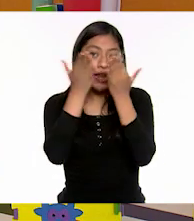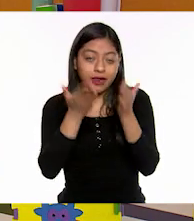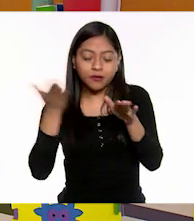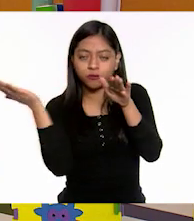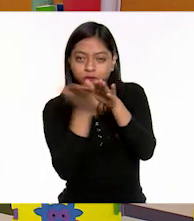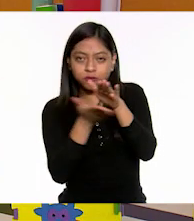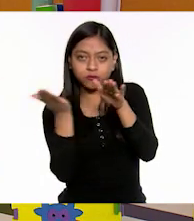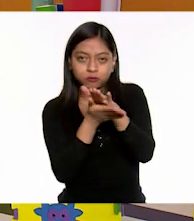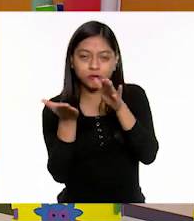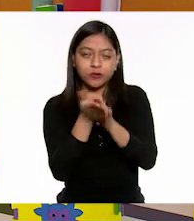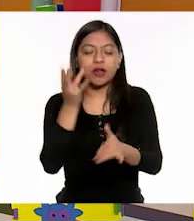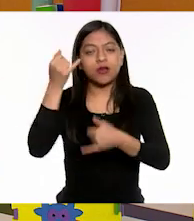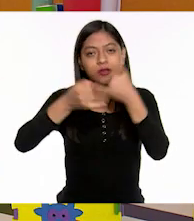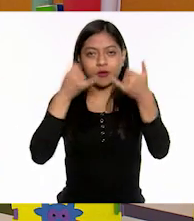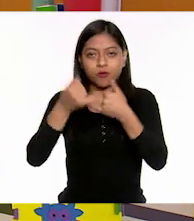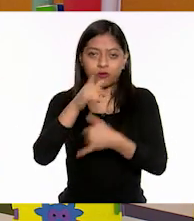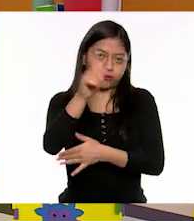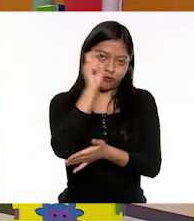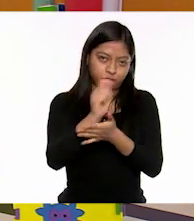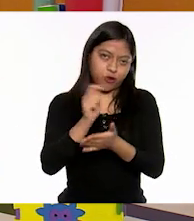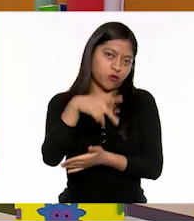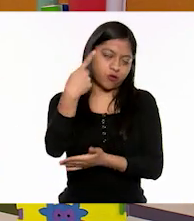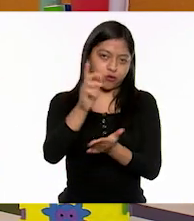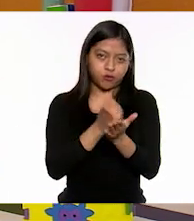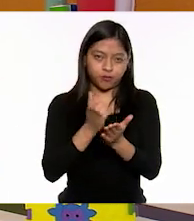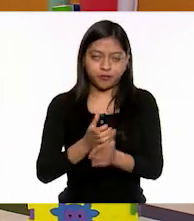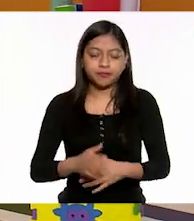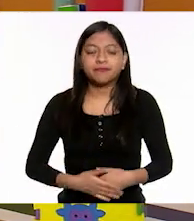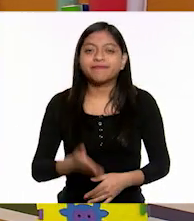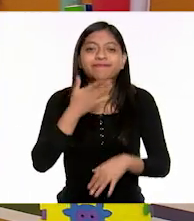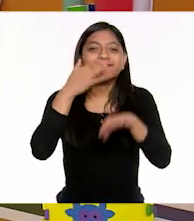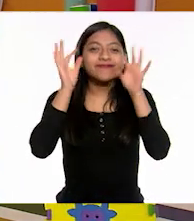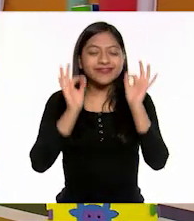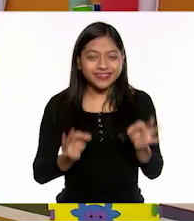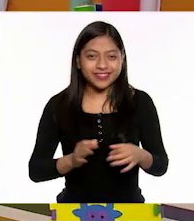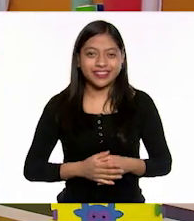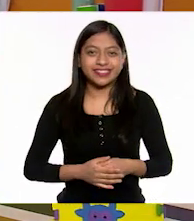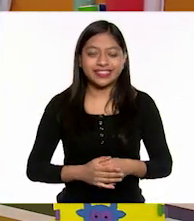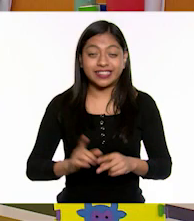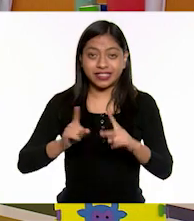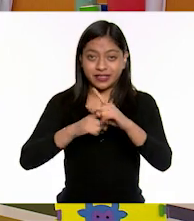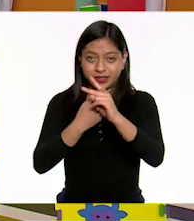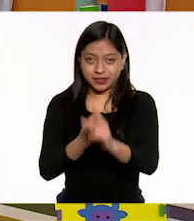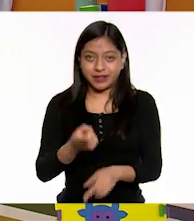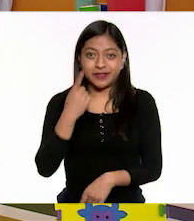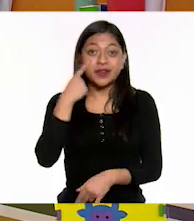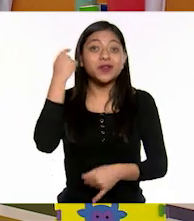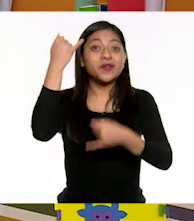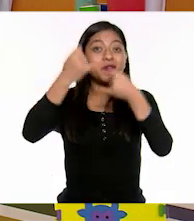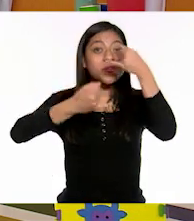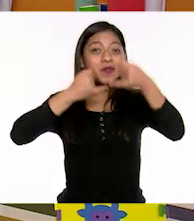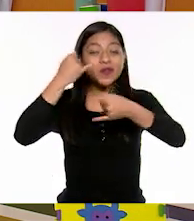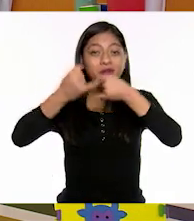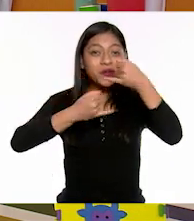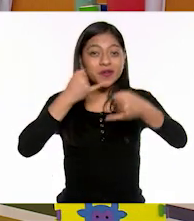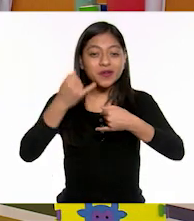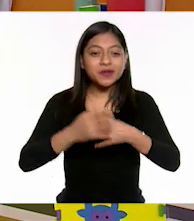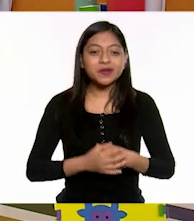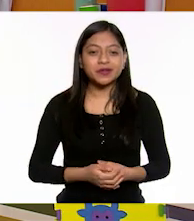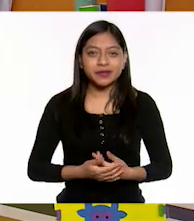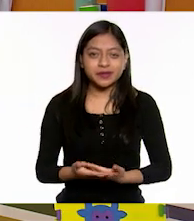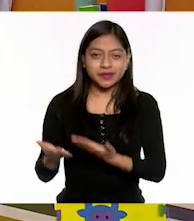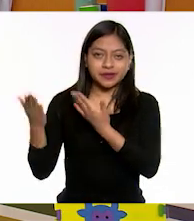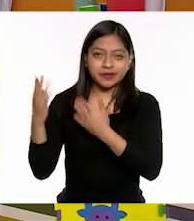nuestra redacción en nuestro cuaderno verdad entonces vamos a empezar con un juego que es el juego de la